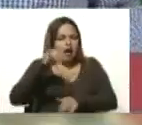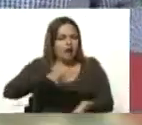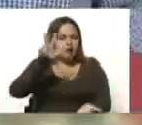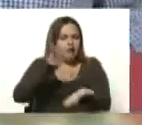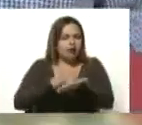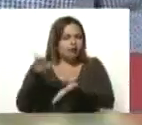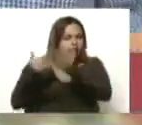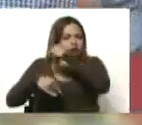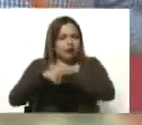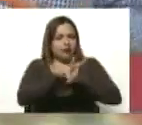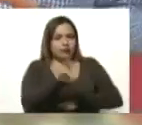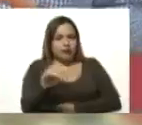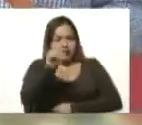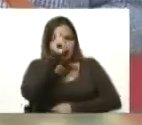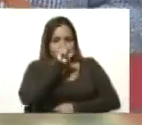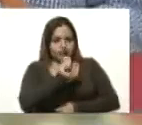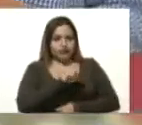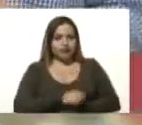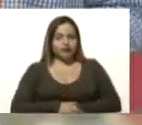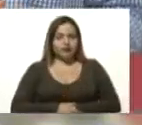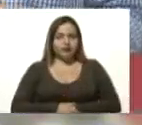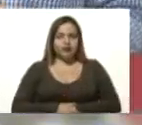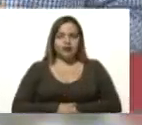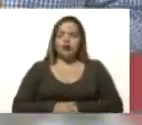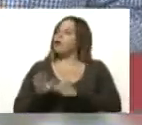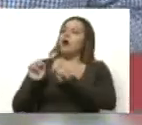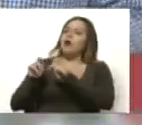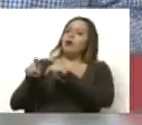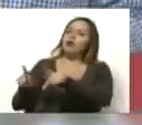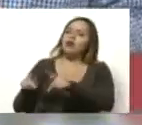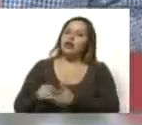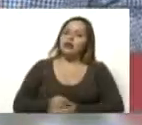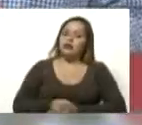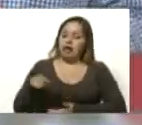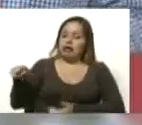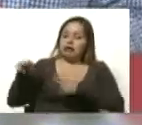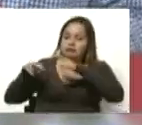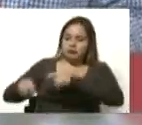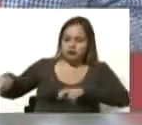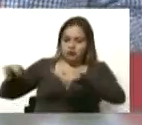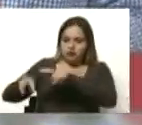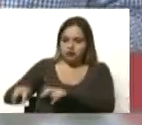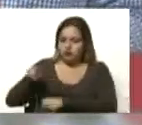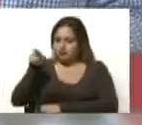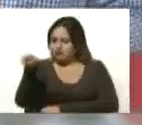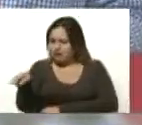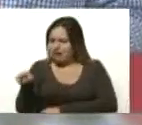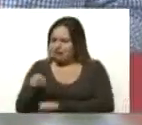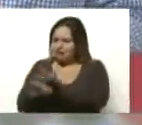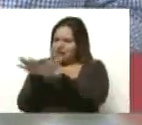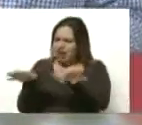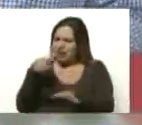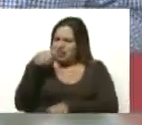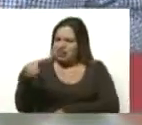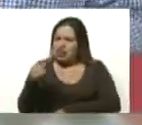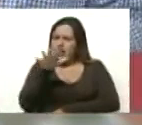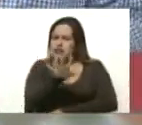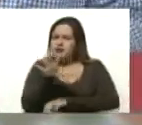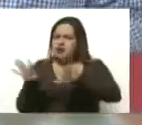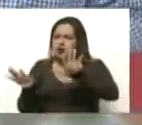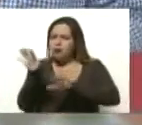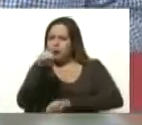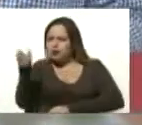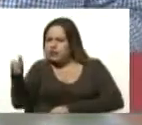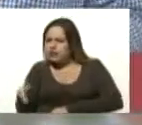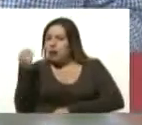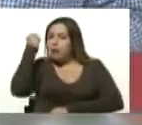20 años. Ahora bien, señor Schemer, en este estudio usted afirma que un 59% cree que Nicolás